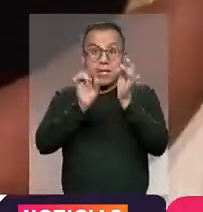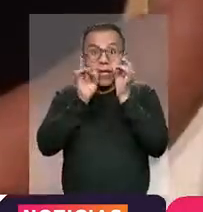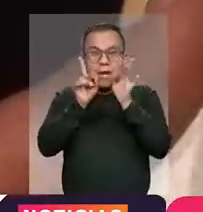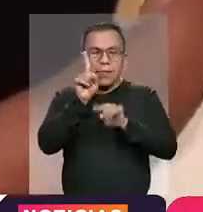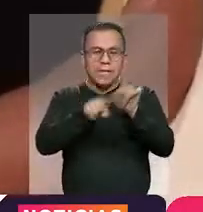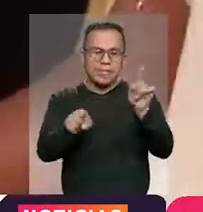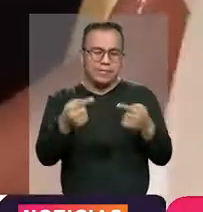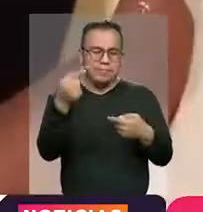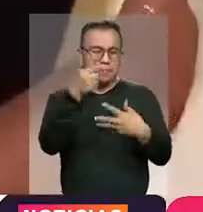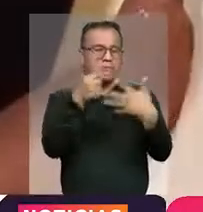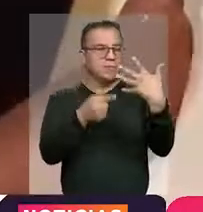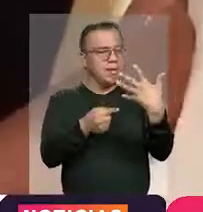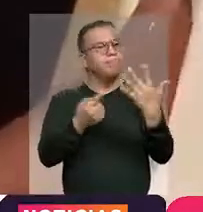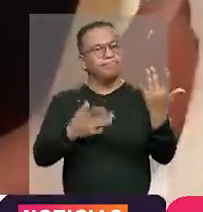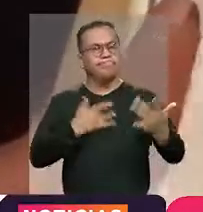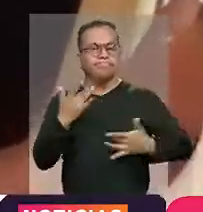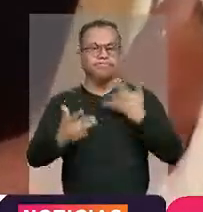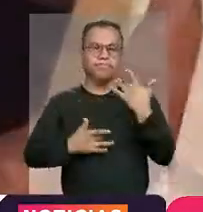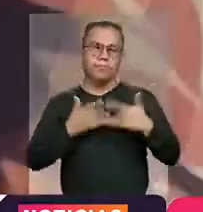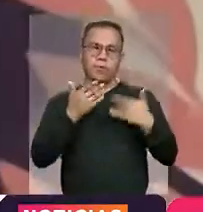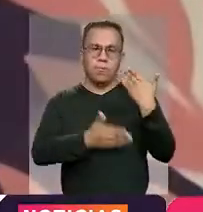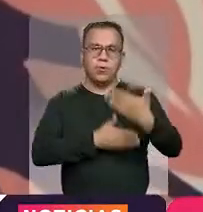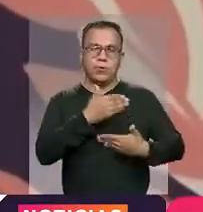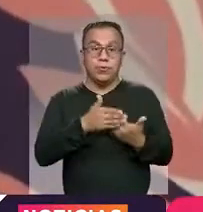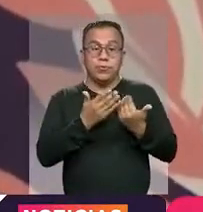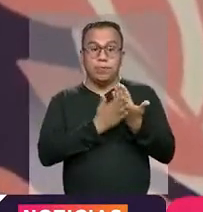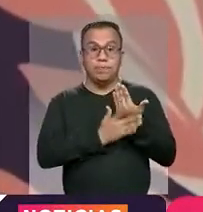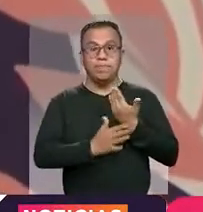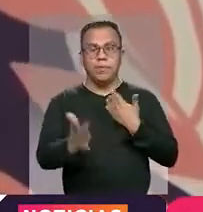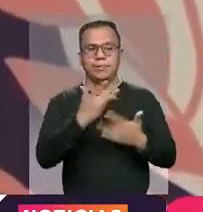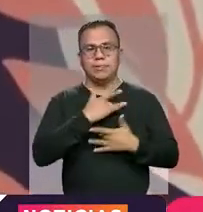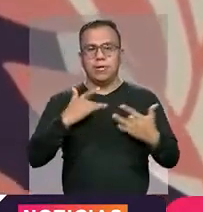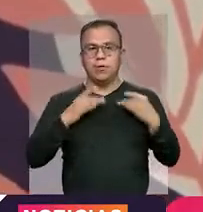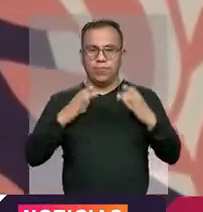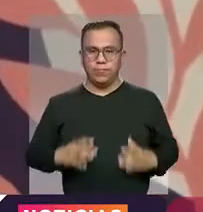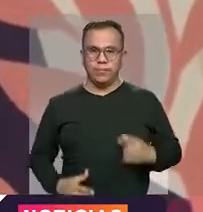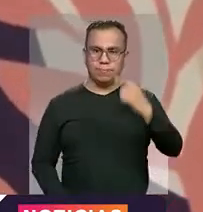de algunos síntomas y así disfrutar de este proceso manteniendo la salud física y mental.